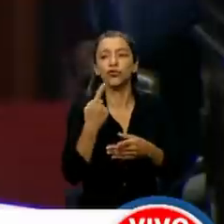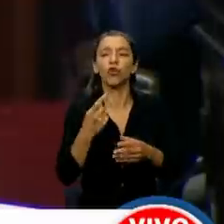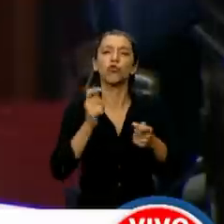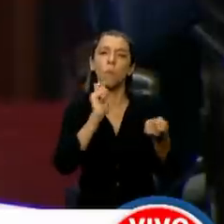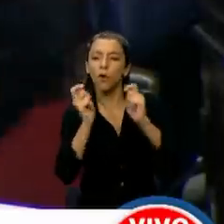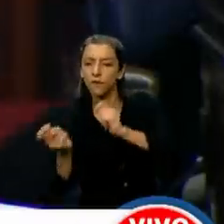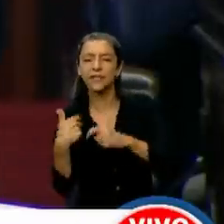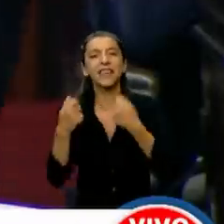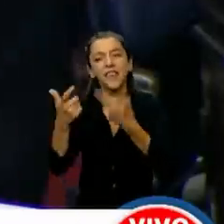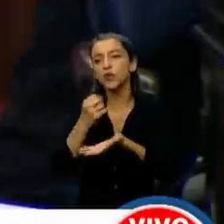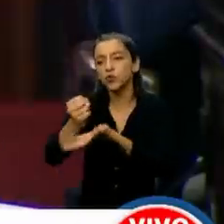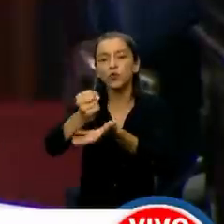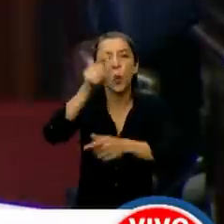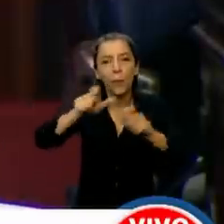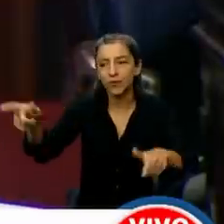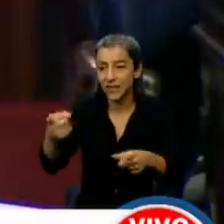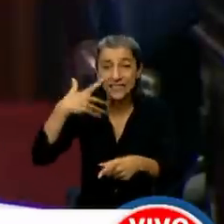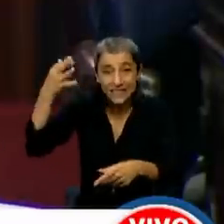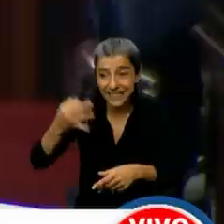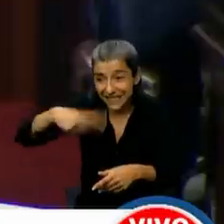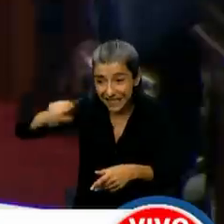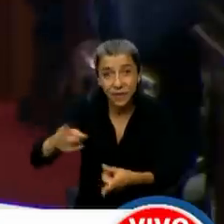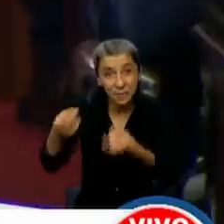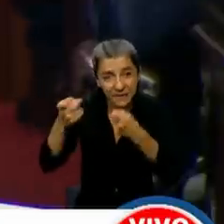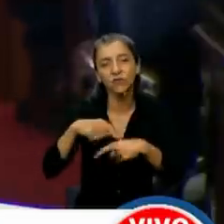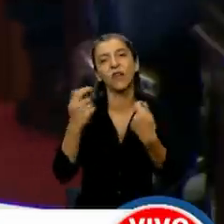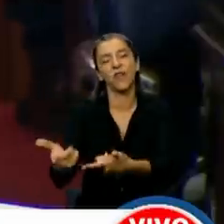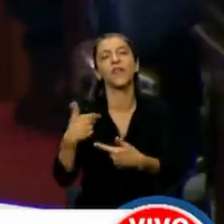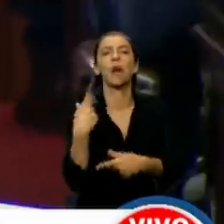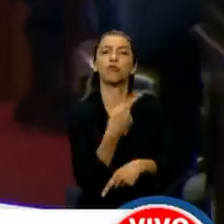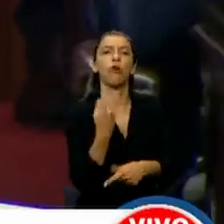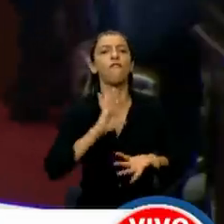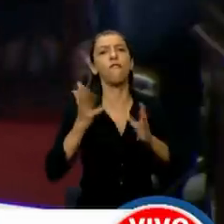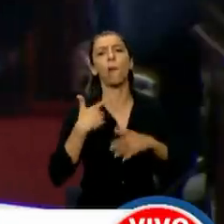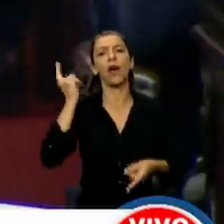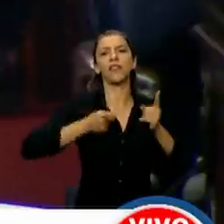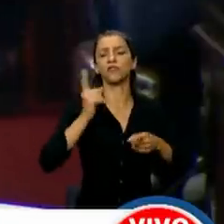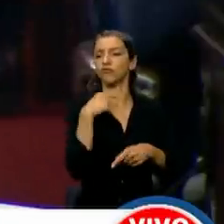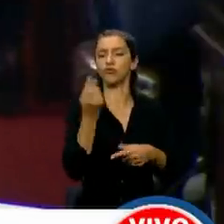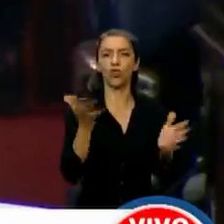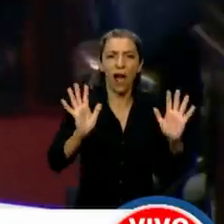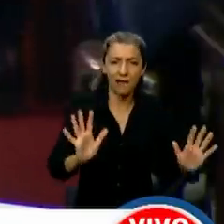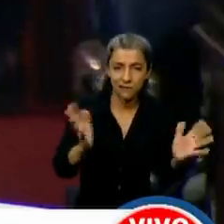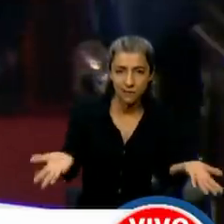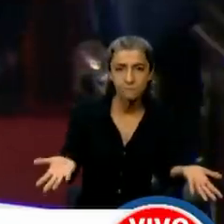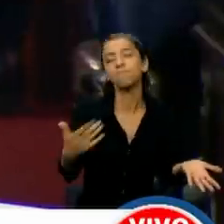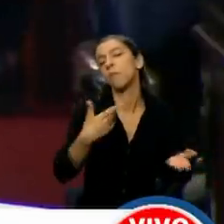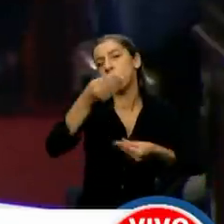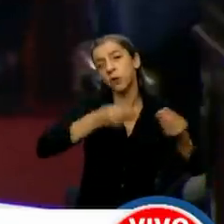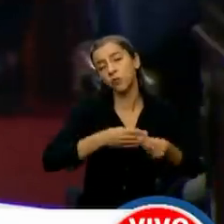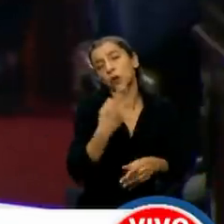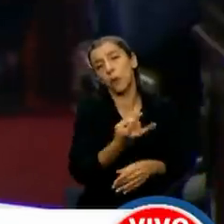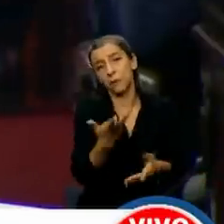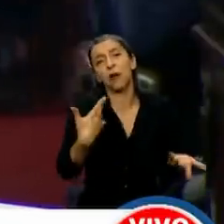necesitan y dejamos de queremos utilizar criterios arbitrarios e ilegales este presupuesto es mentiroso pero